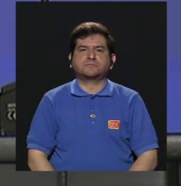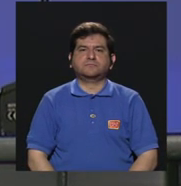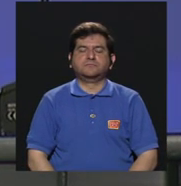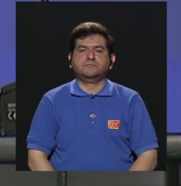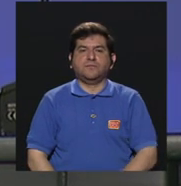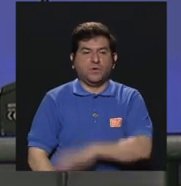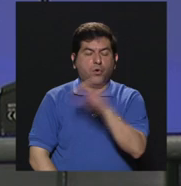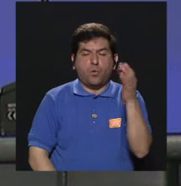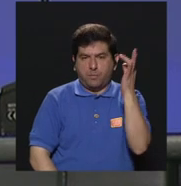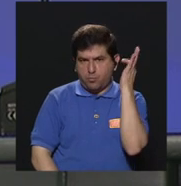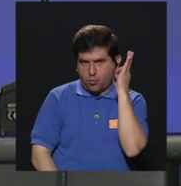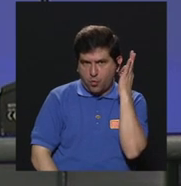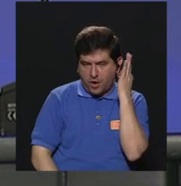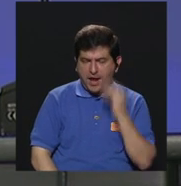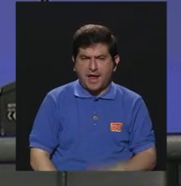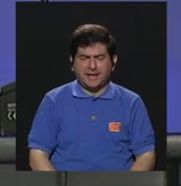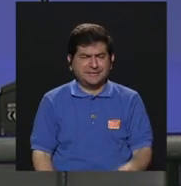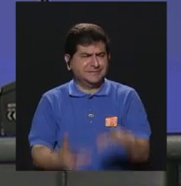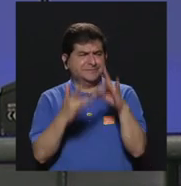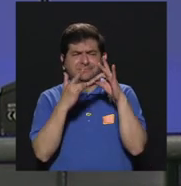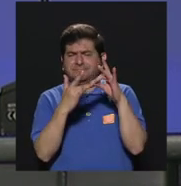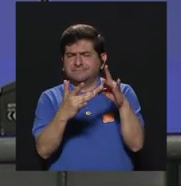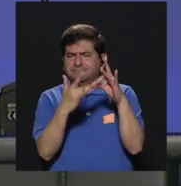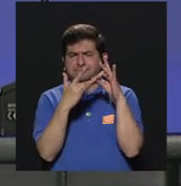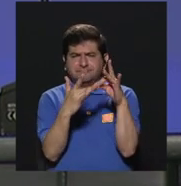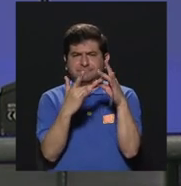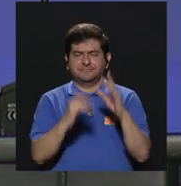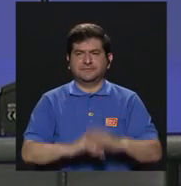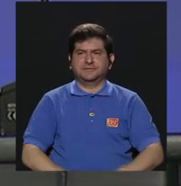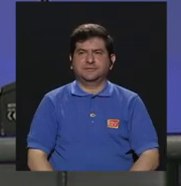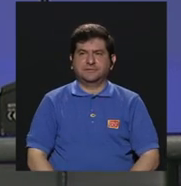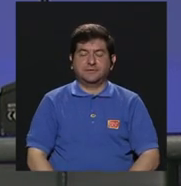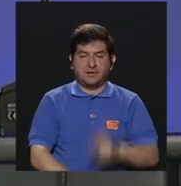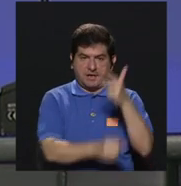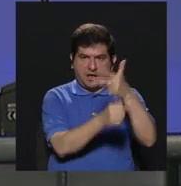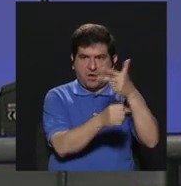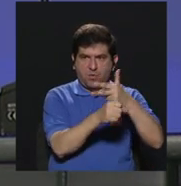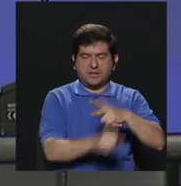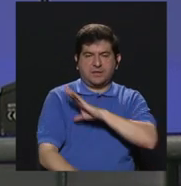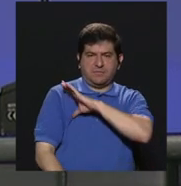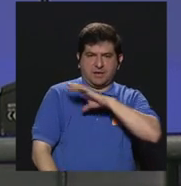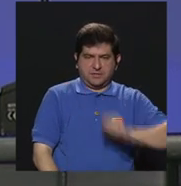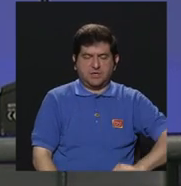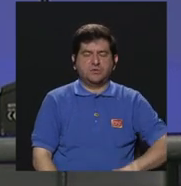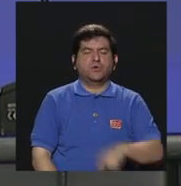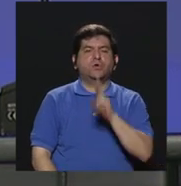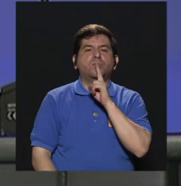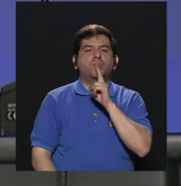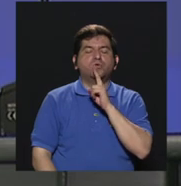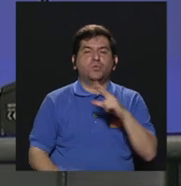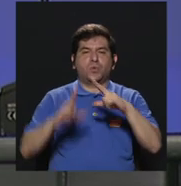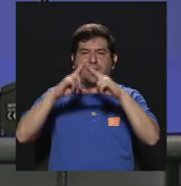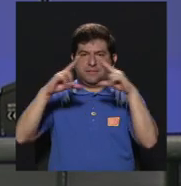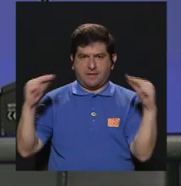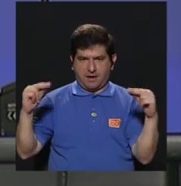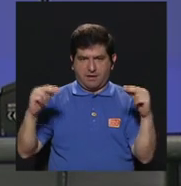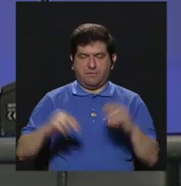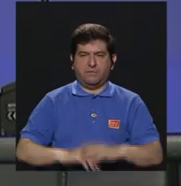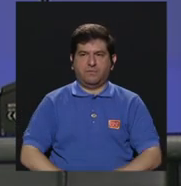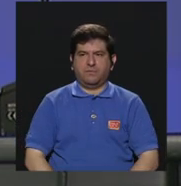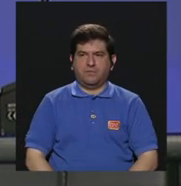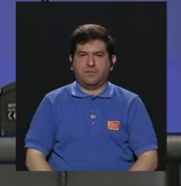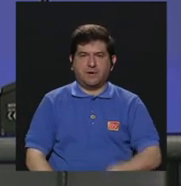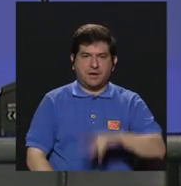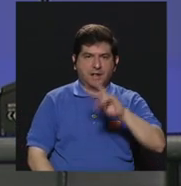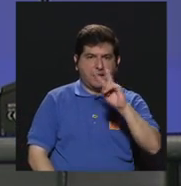O el de esas mujeres singulares que en Guatemala, El Salvador, Honduras y Nicaragua, en